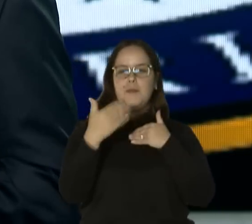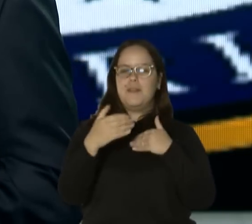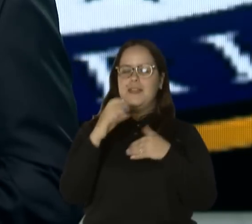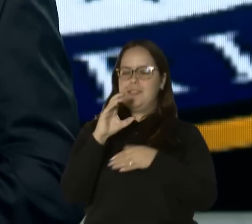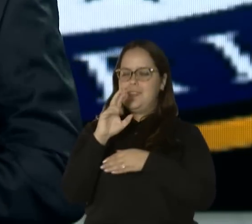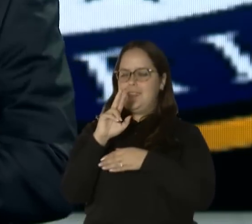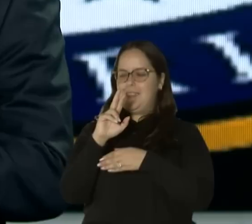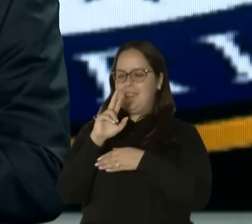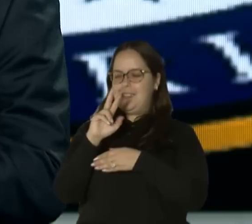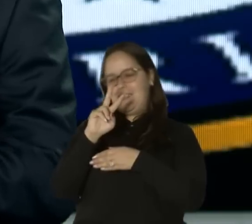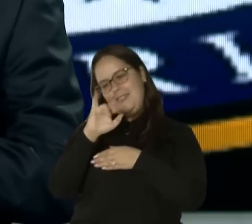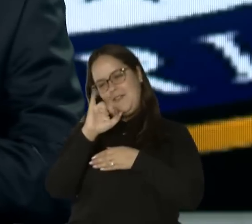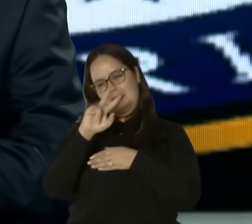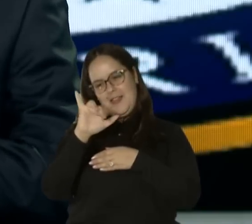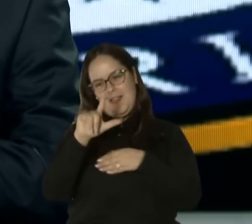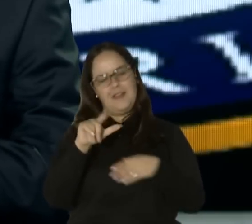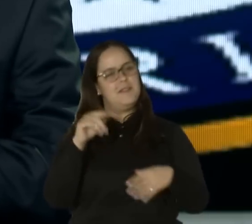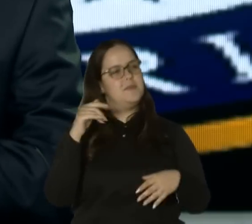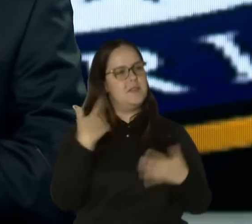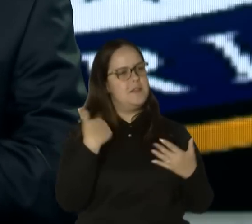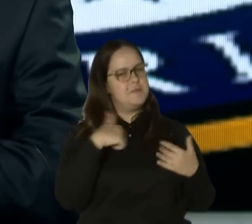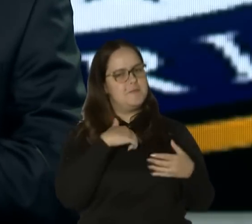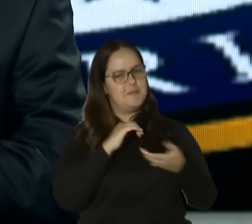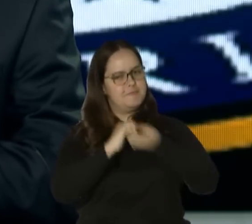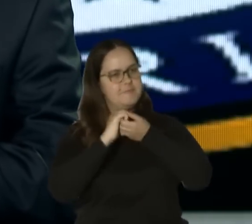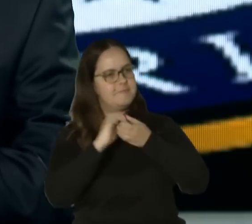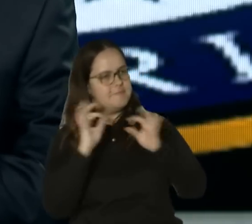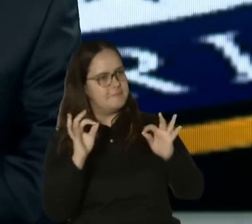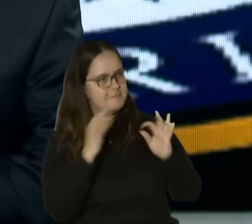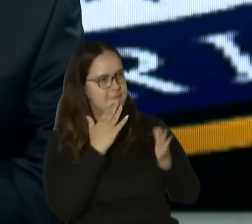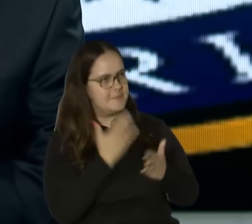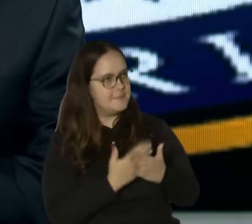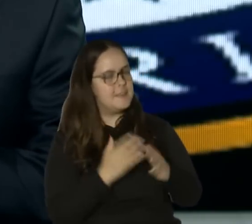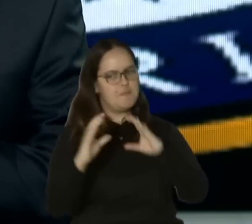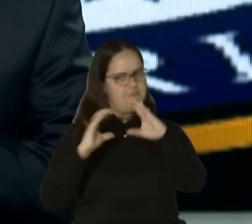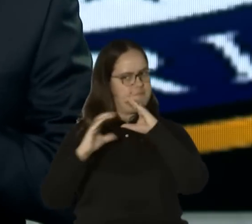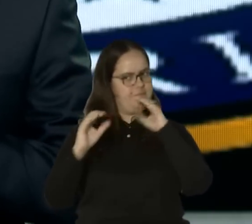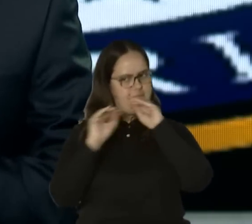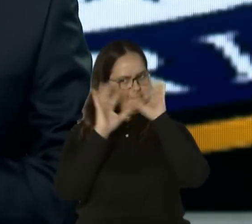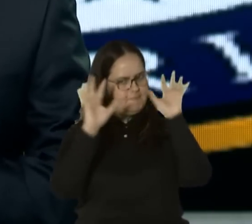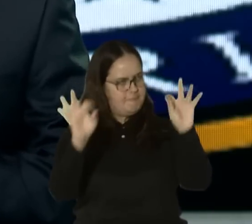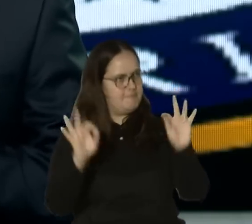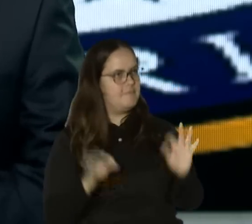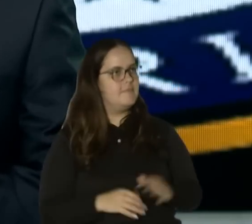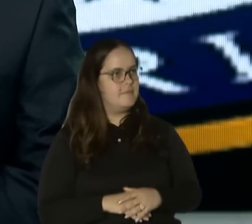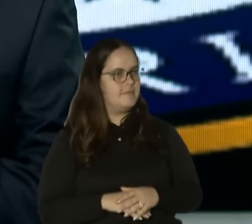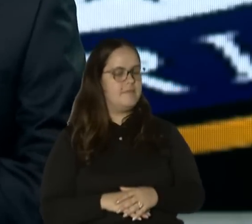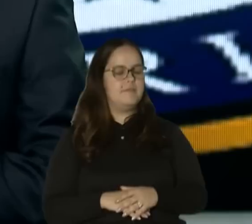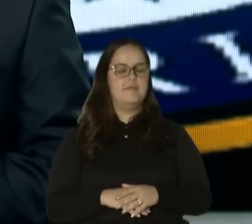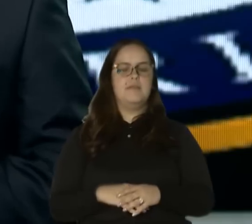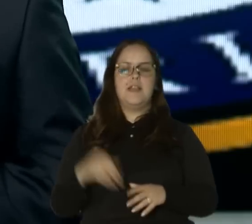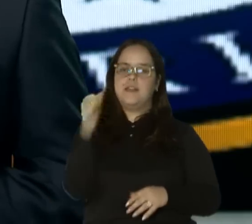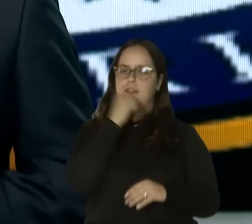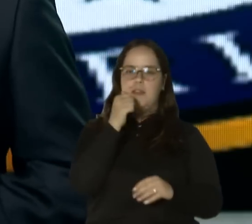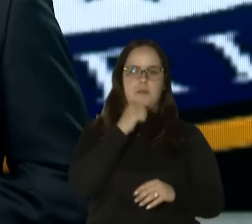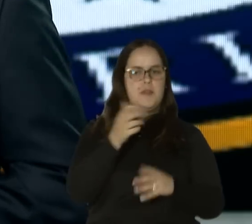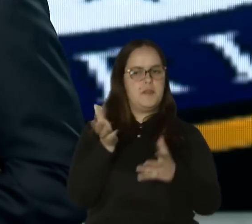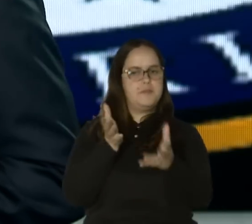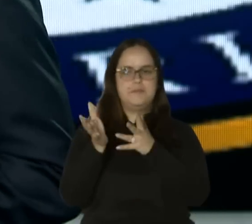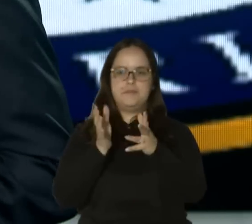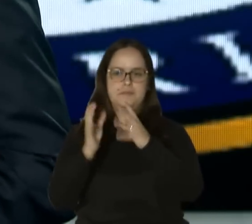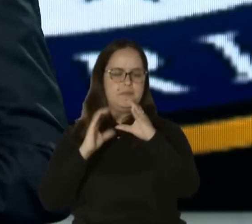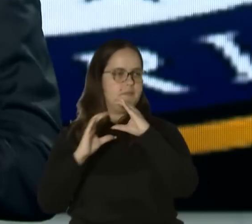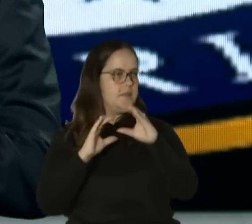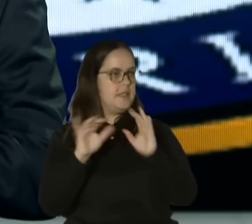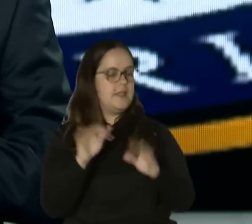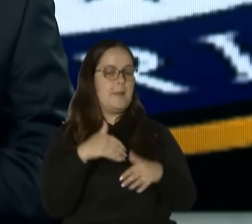y no solo de comunicación, pero mayor de las operaciones diariamente. Y luego está lo